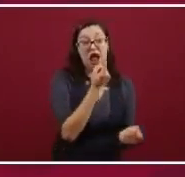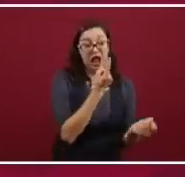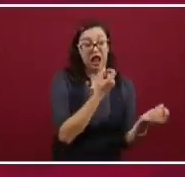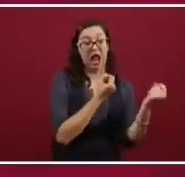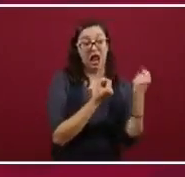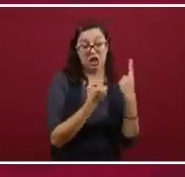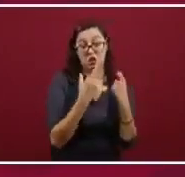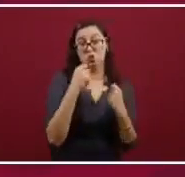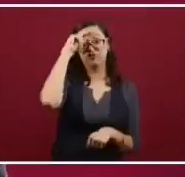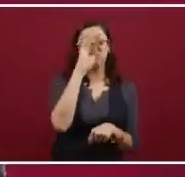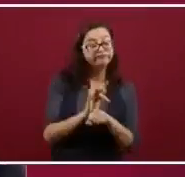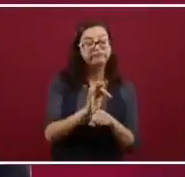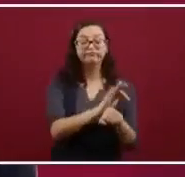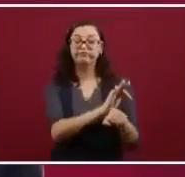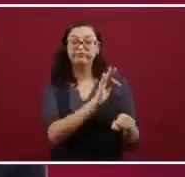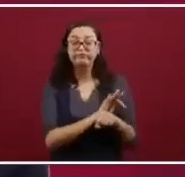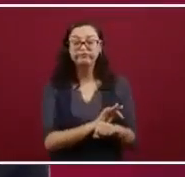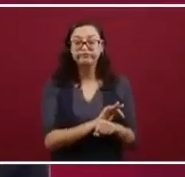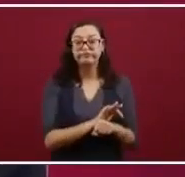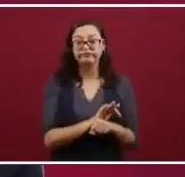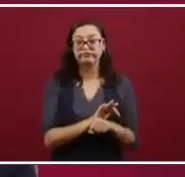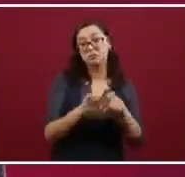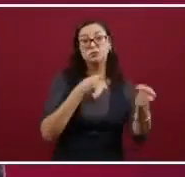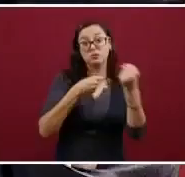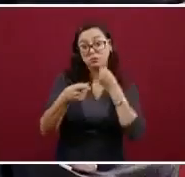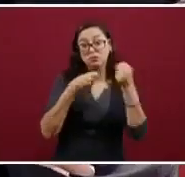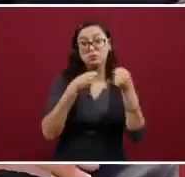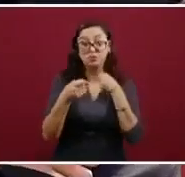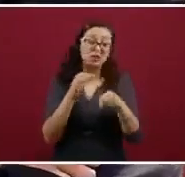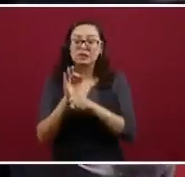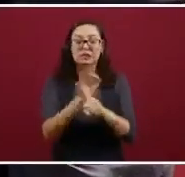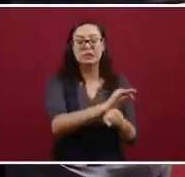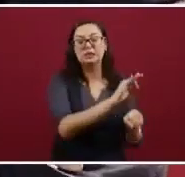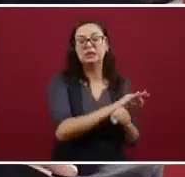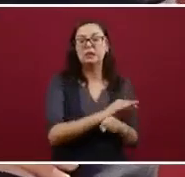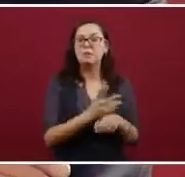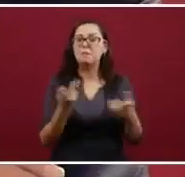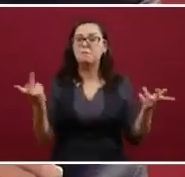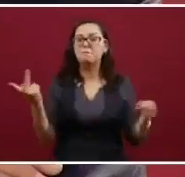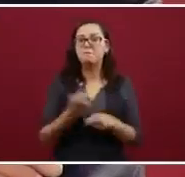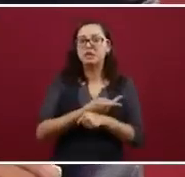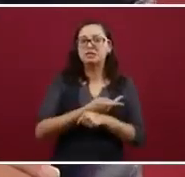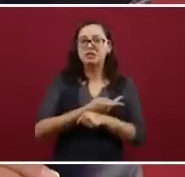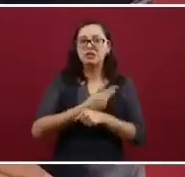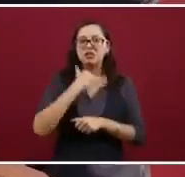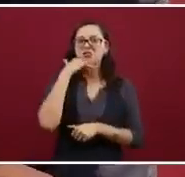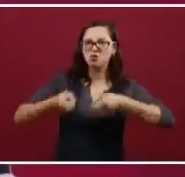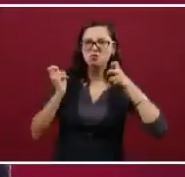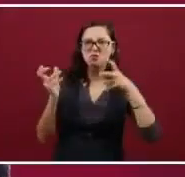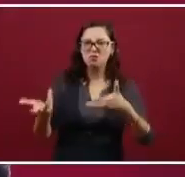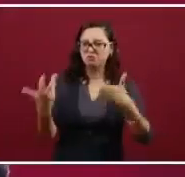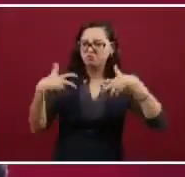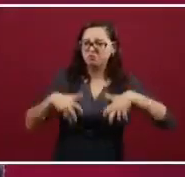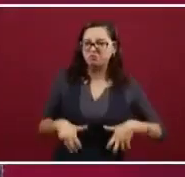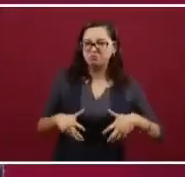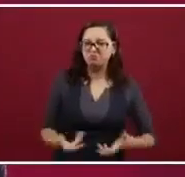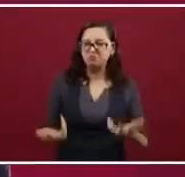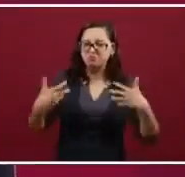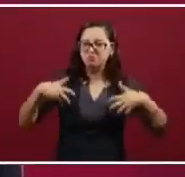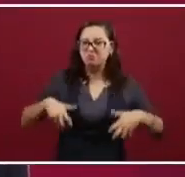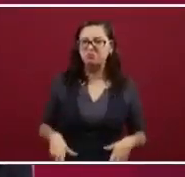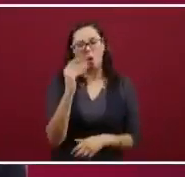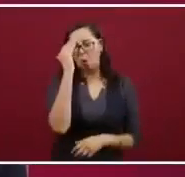e intelectuales y comunicadores, se produjo una gran corrupción, un gran saqueo, y se padece de